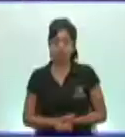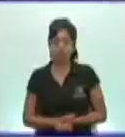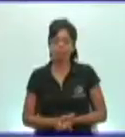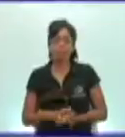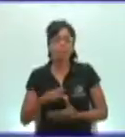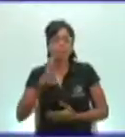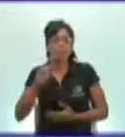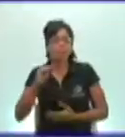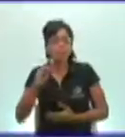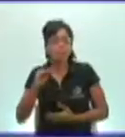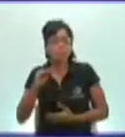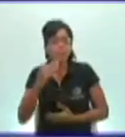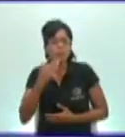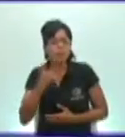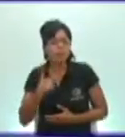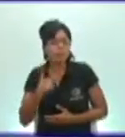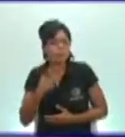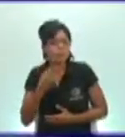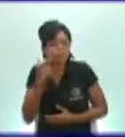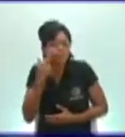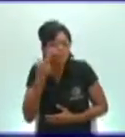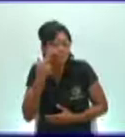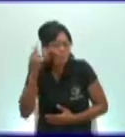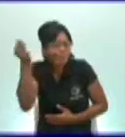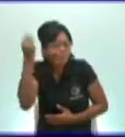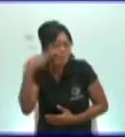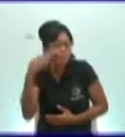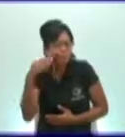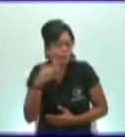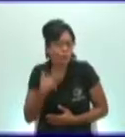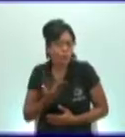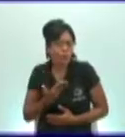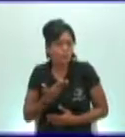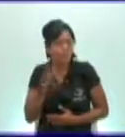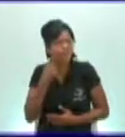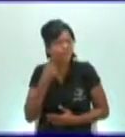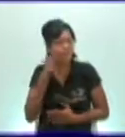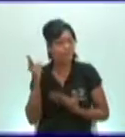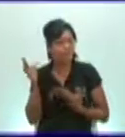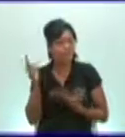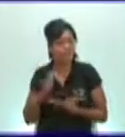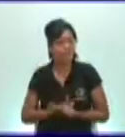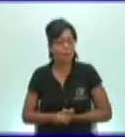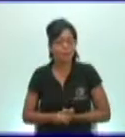Enunciativas, ¿cómo las podemos reconocer? Veremos.